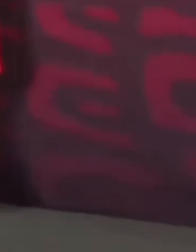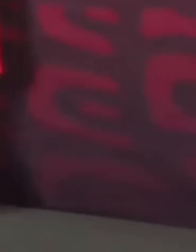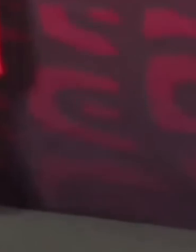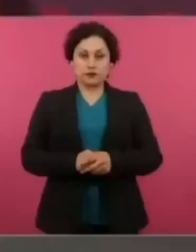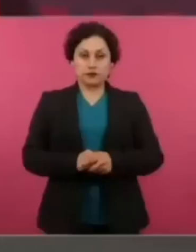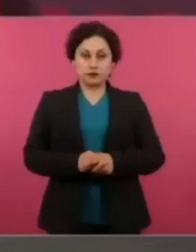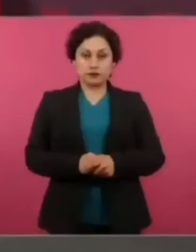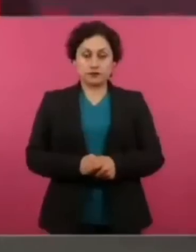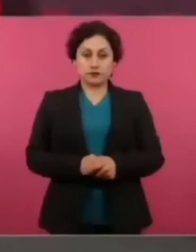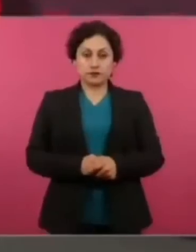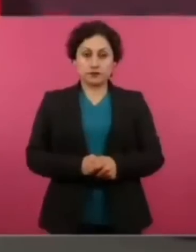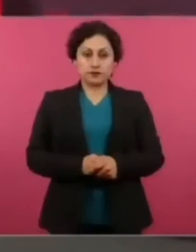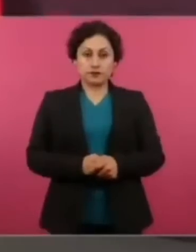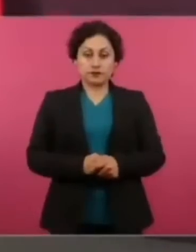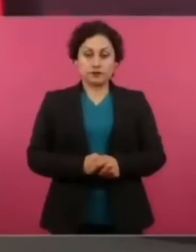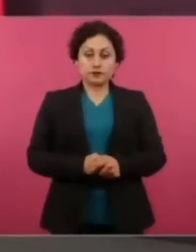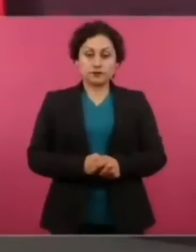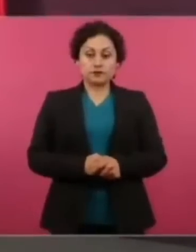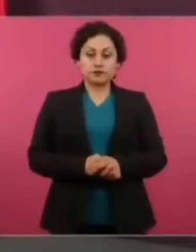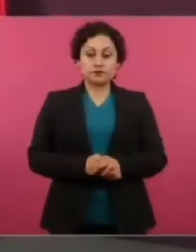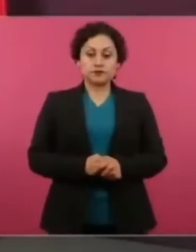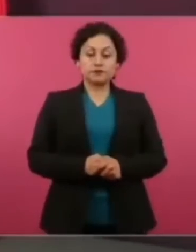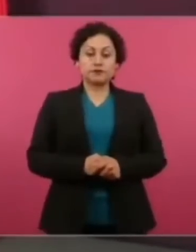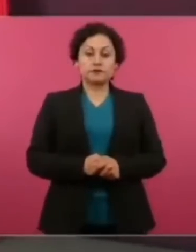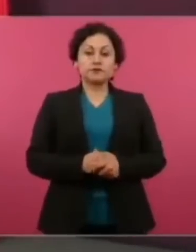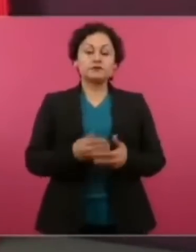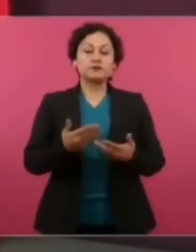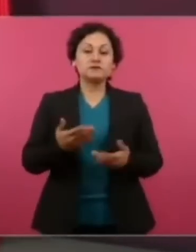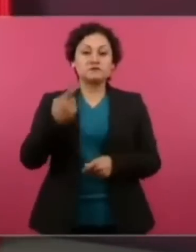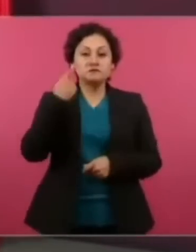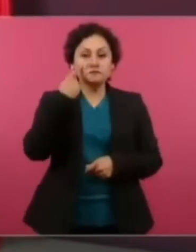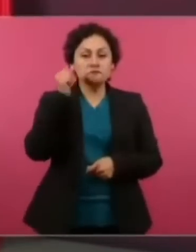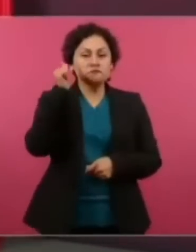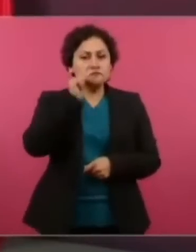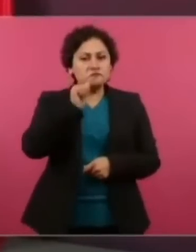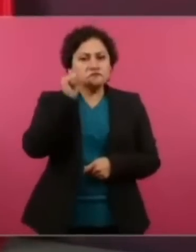vamos a congraciarnos con ellos.